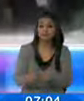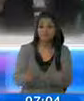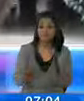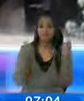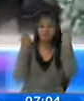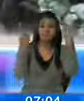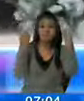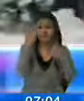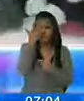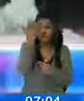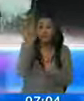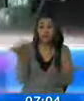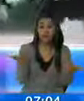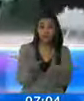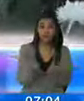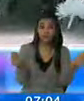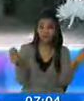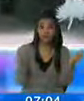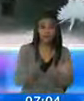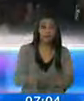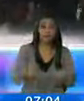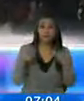por qué así de zas se esfuma la vida.